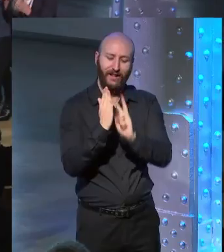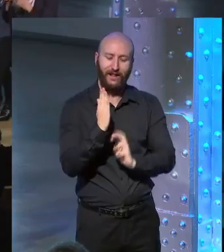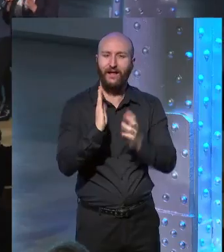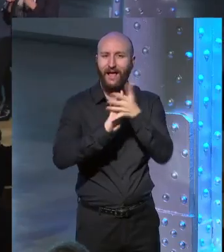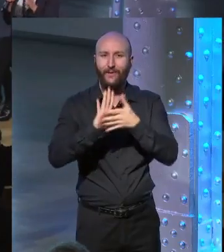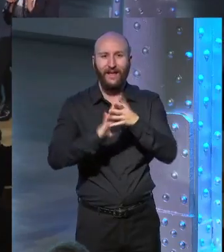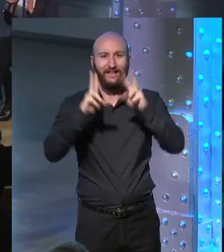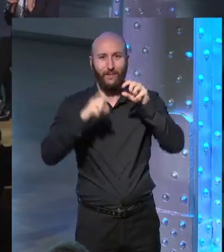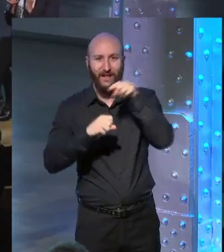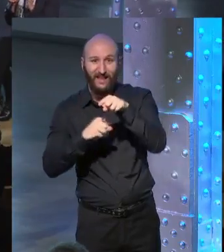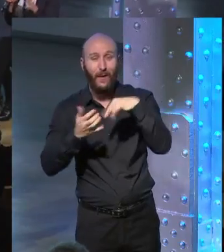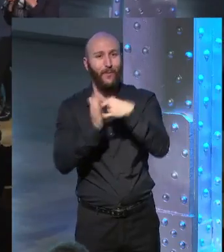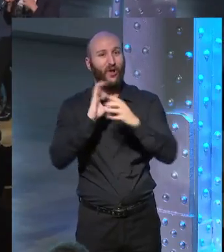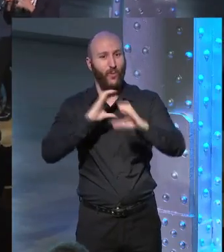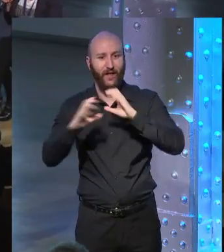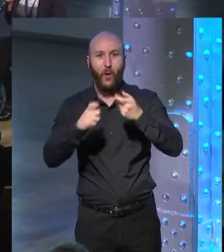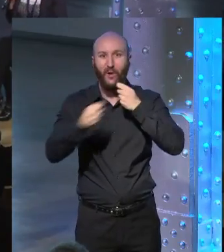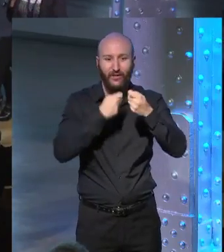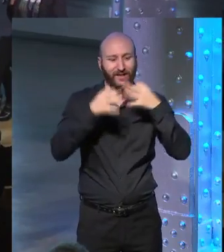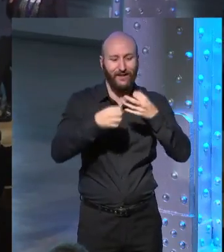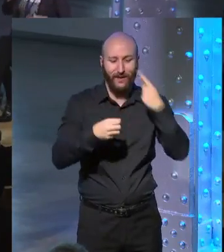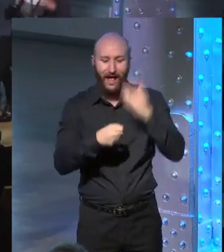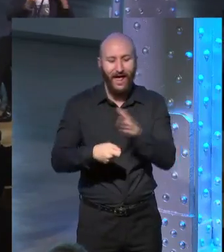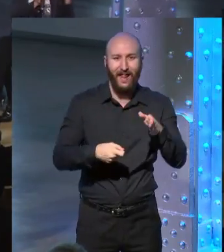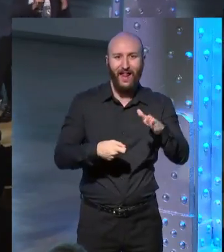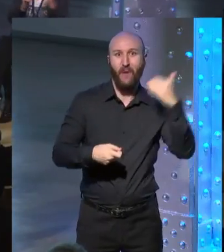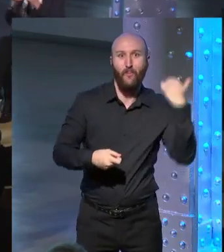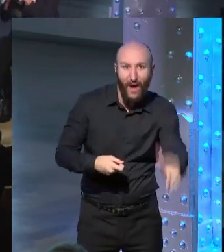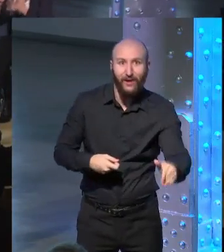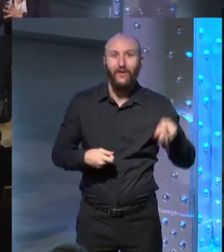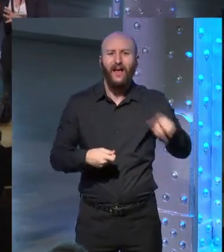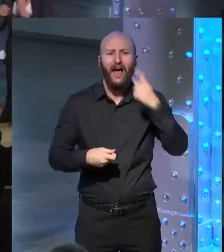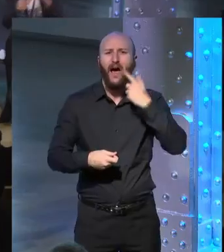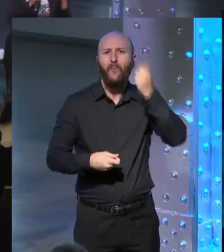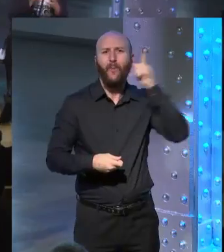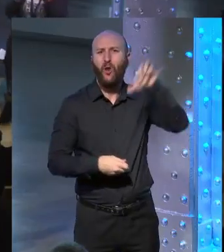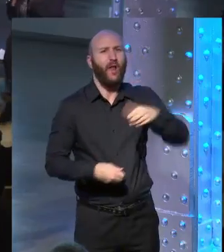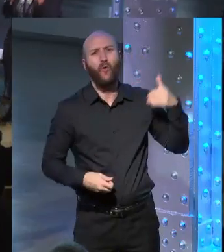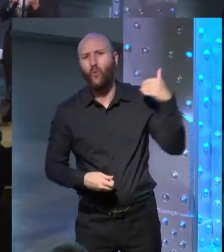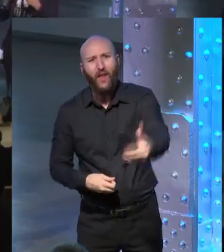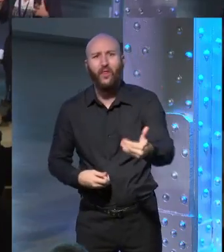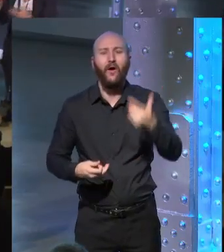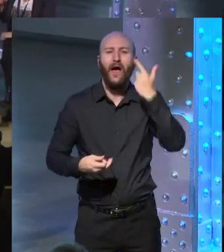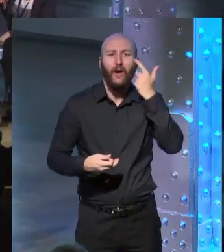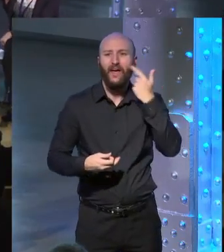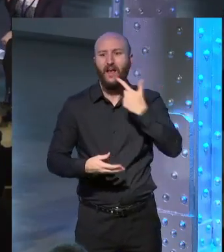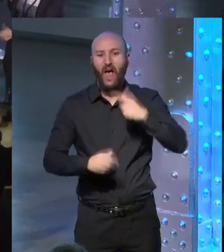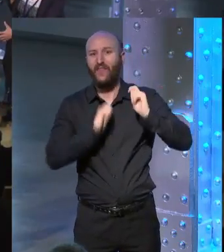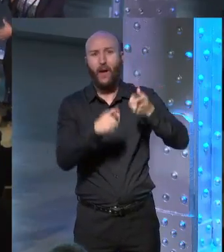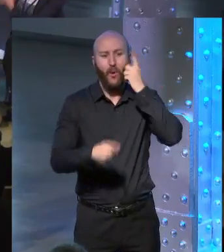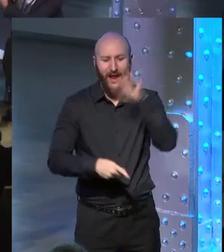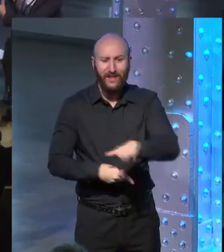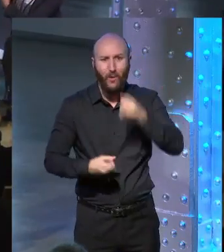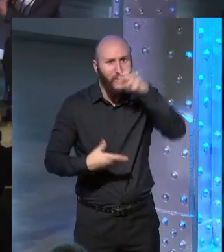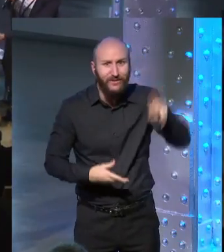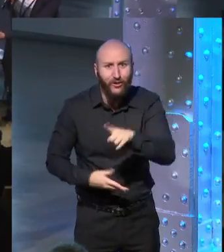de comunicación, los periodistas, ya sabéis que muchas veces vamos a lo malo. Entonces la gran pregunta, ¿cuándo le compramos el móvil? Dios mío, ¿es bueno darle un móvil a un niño? En